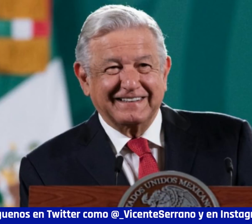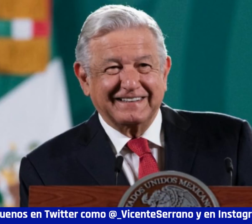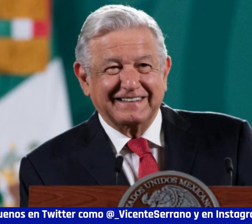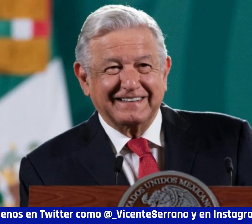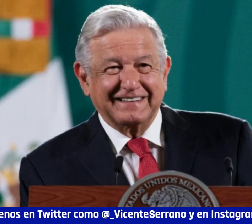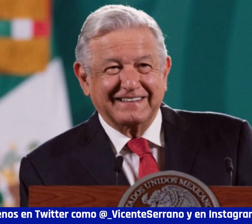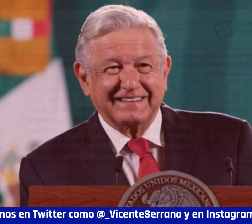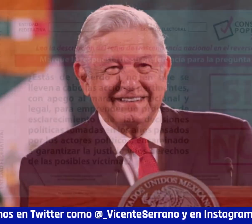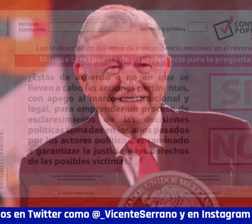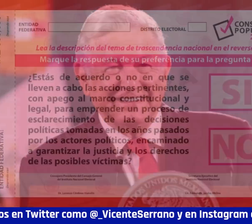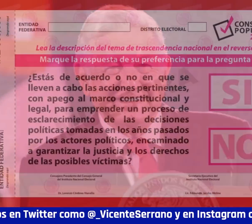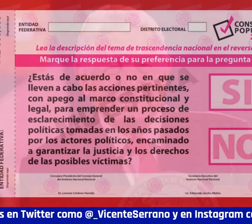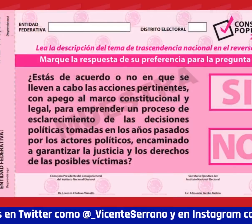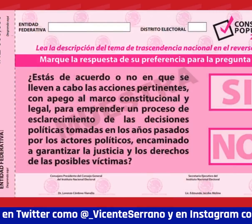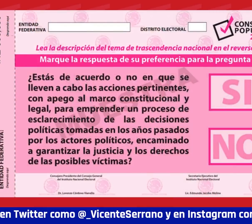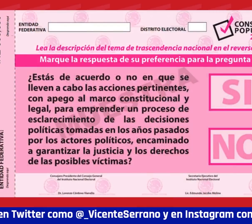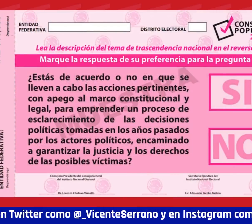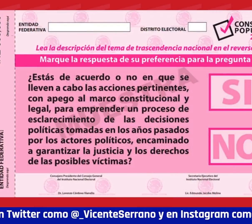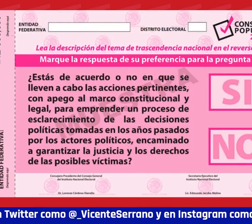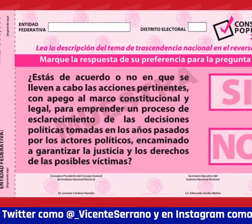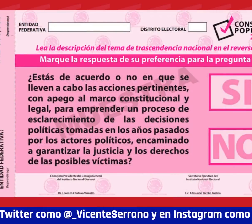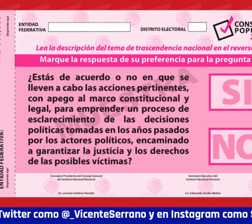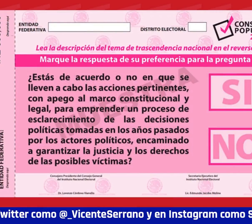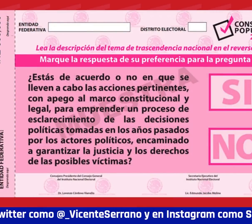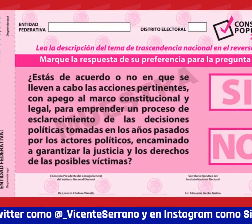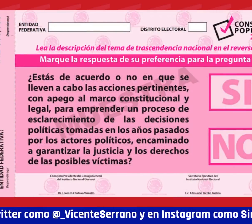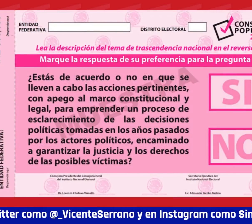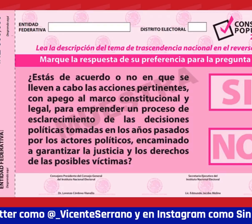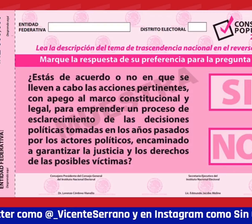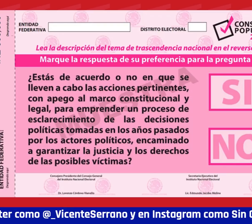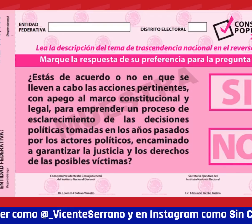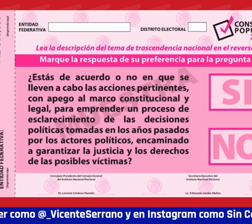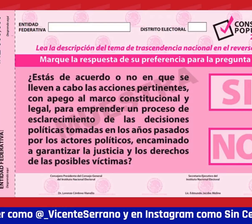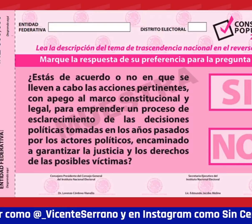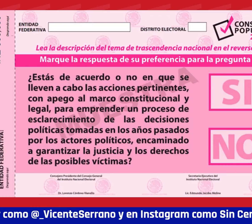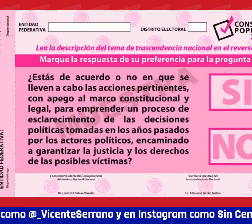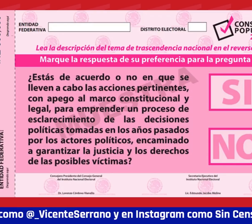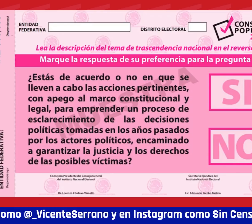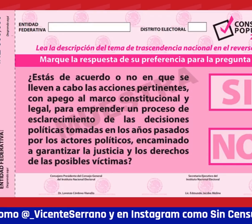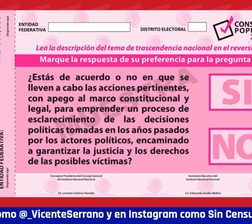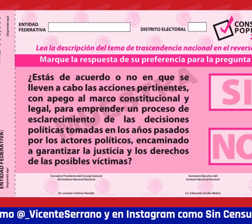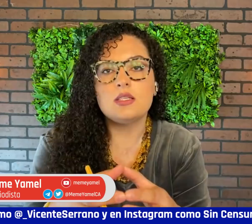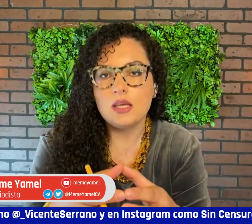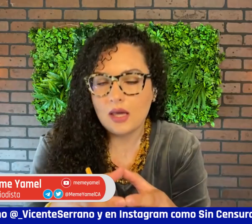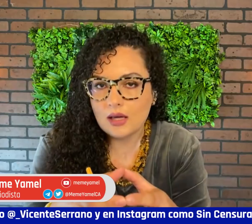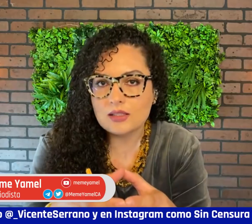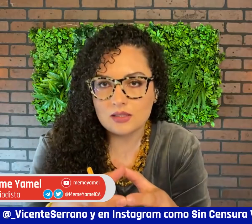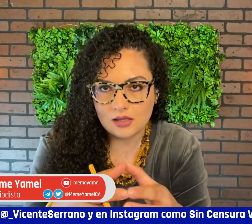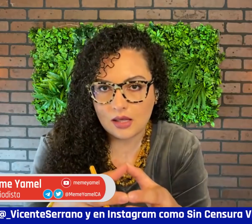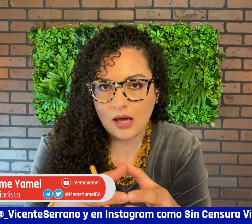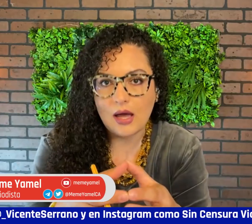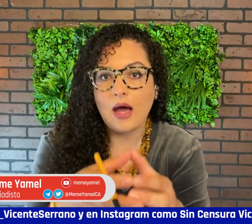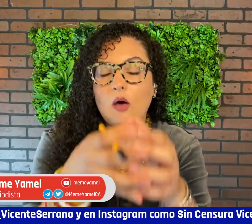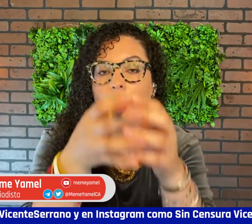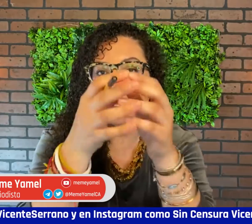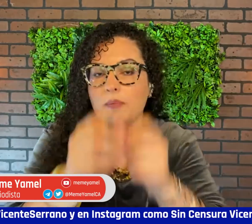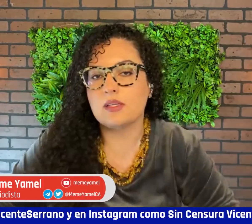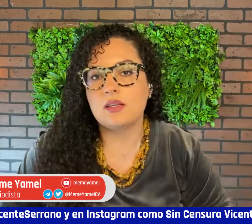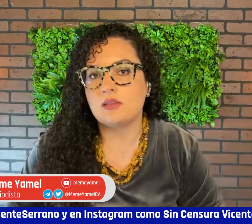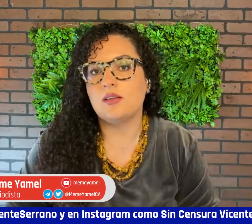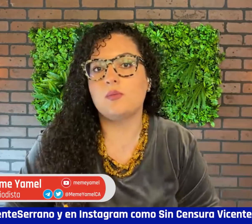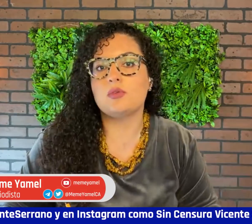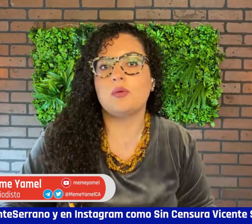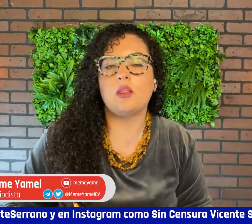bla, bla, bla. O sea, utilizan mucho ese argumento, olvidando que esta consulta sí existiría aunque